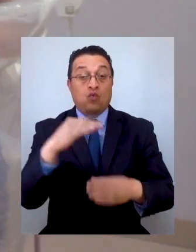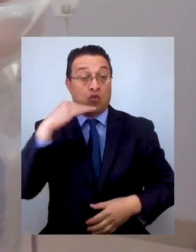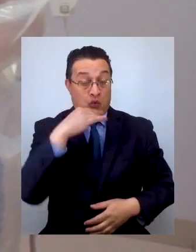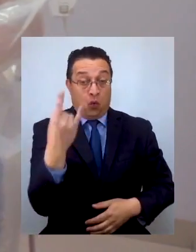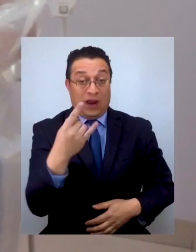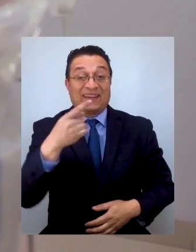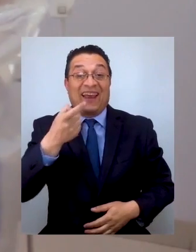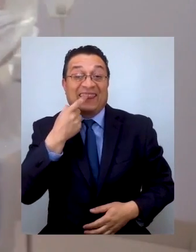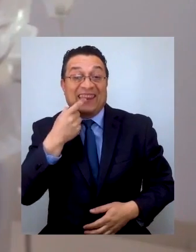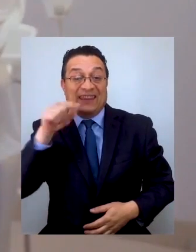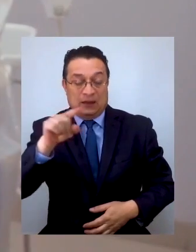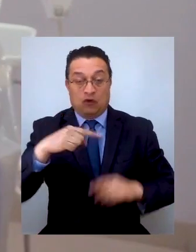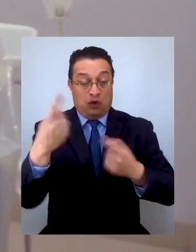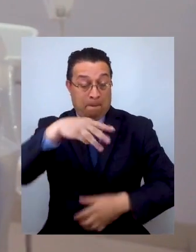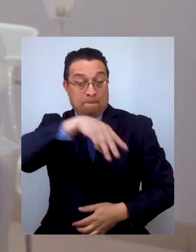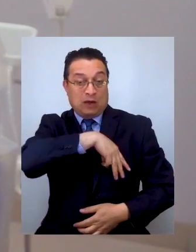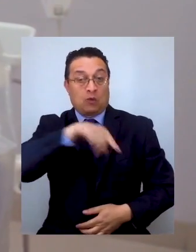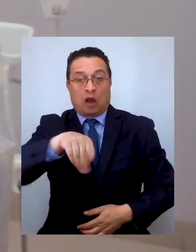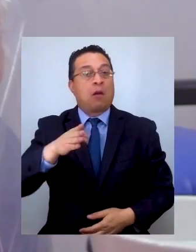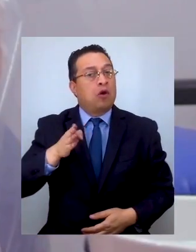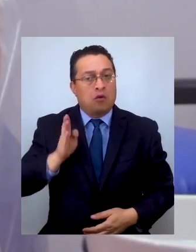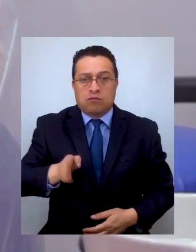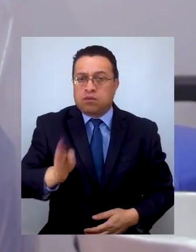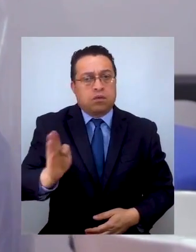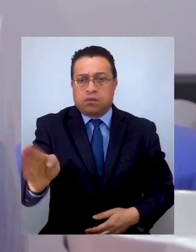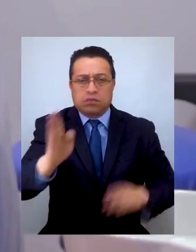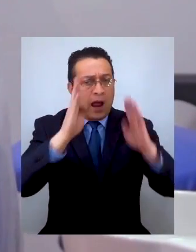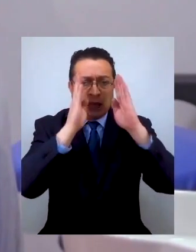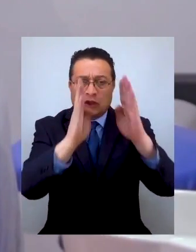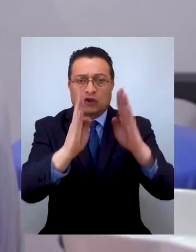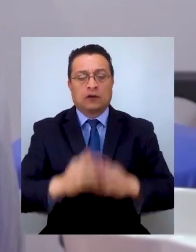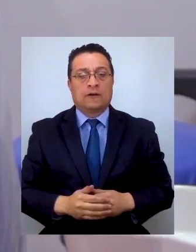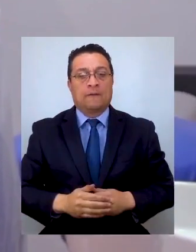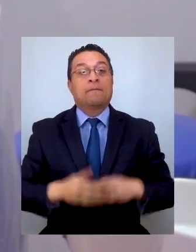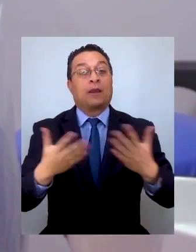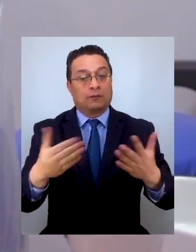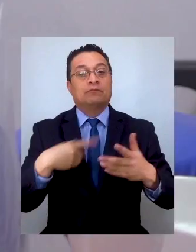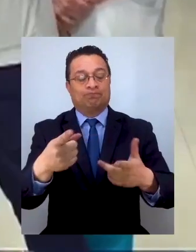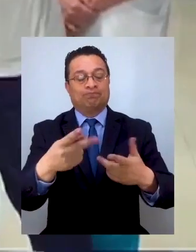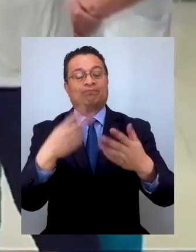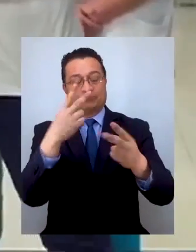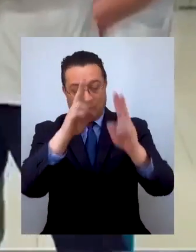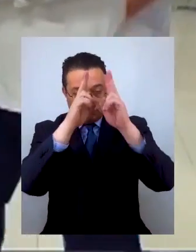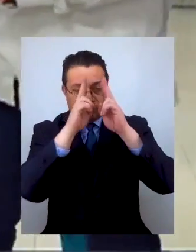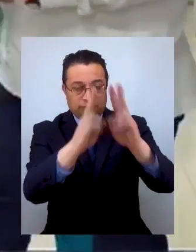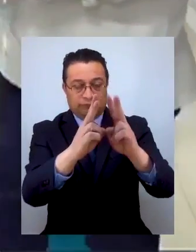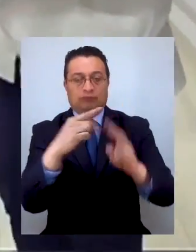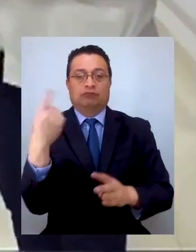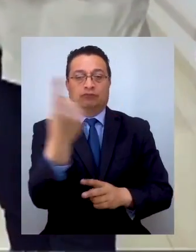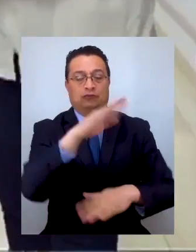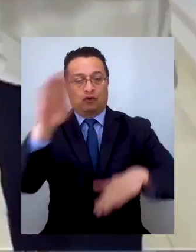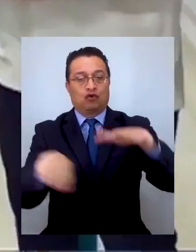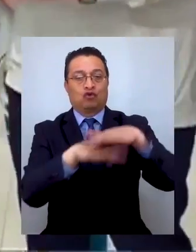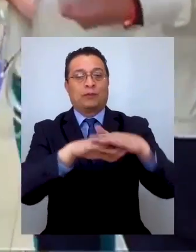una de las pocas urgencias dentales de toda la región metropolitana que se mantuvo con su atención, lo que los hizo merecedores de un